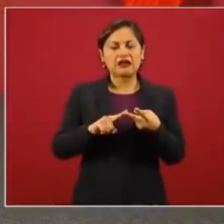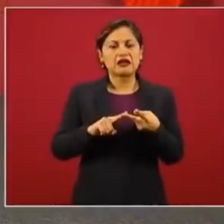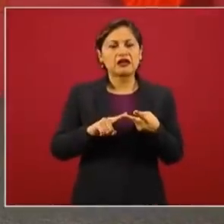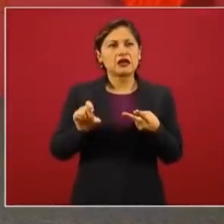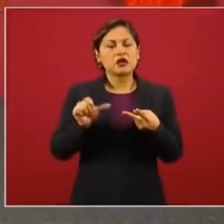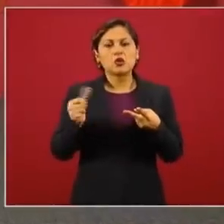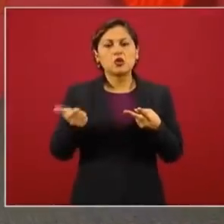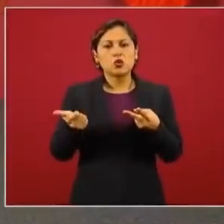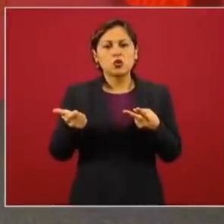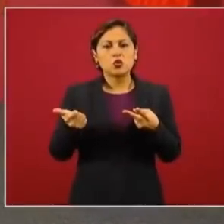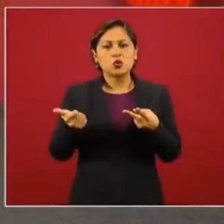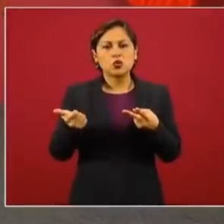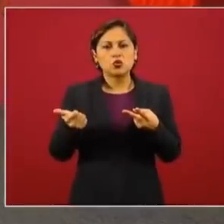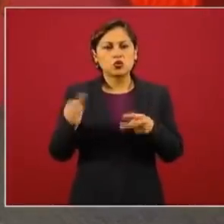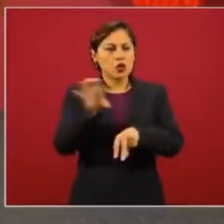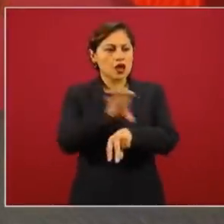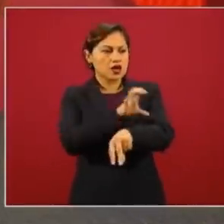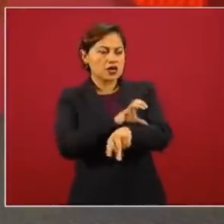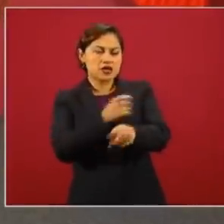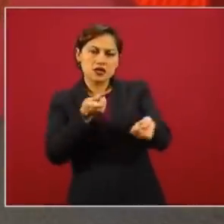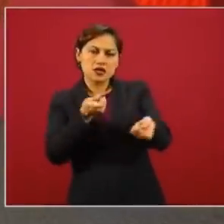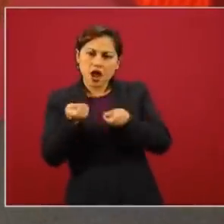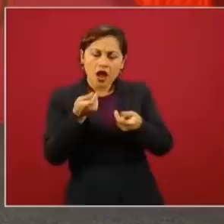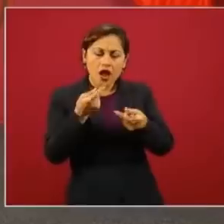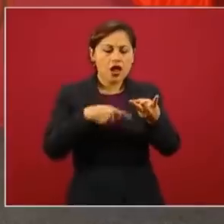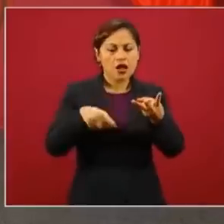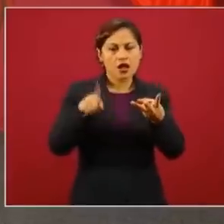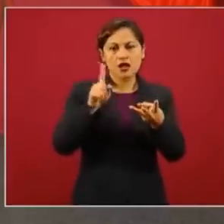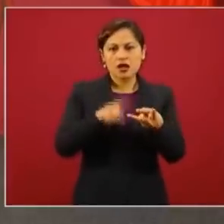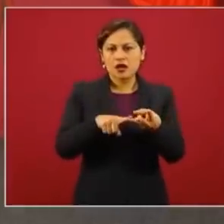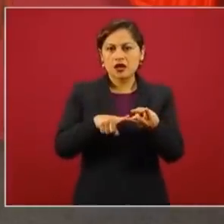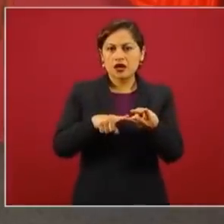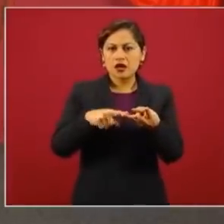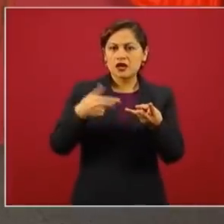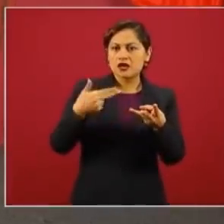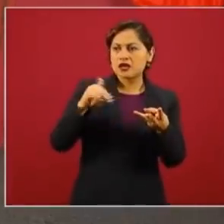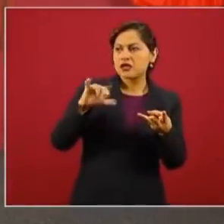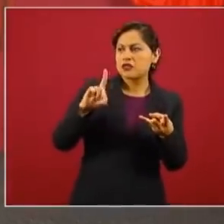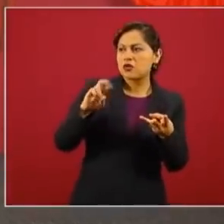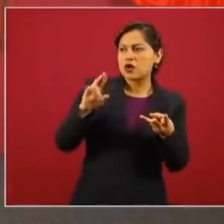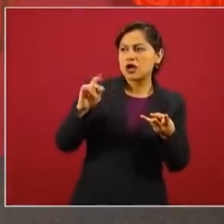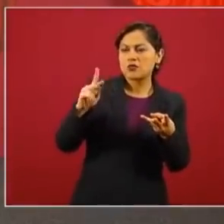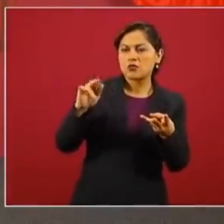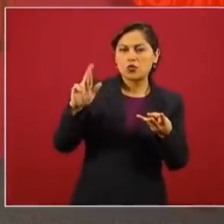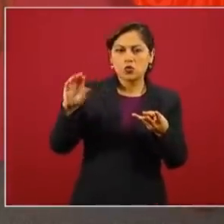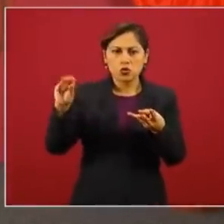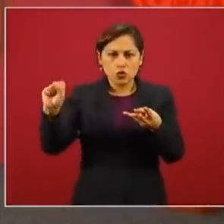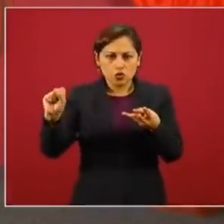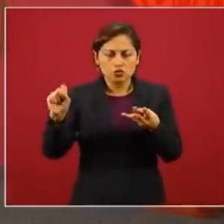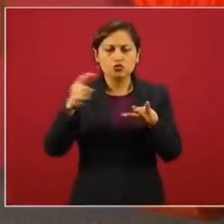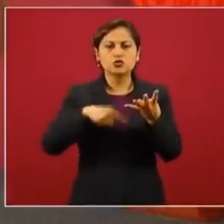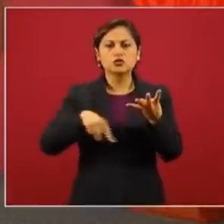la reguladora de energía, la de hidrocarburos,